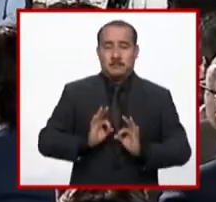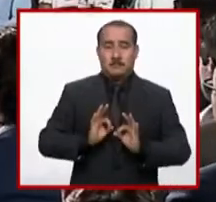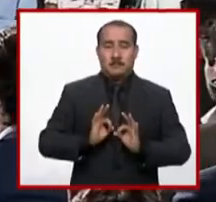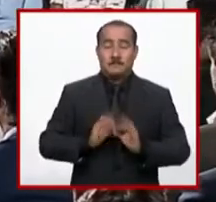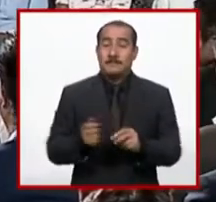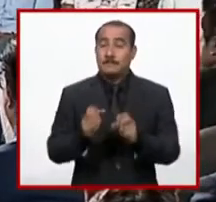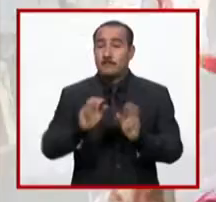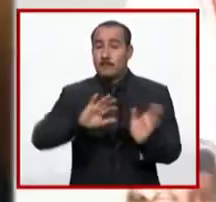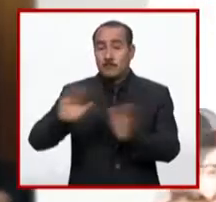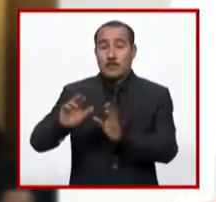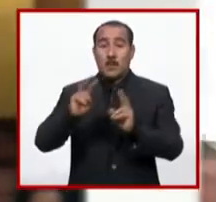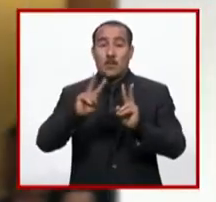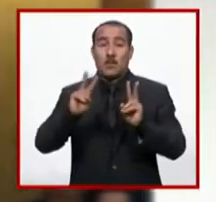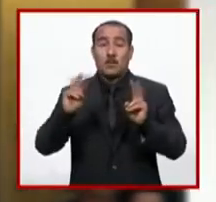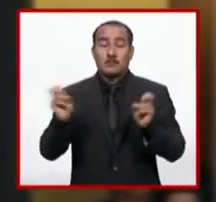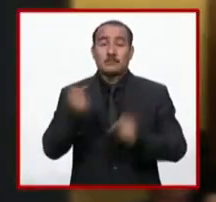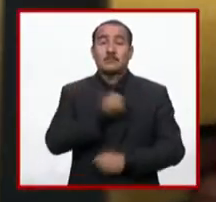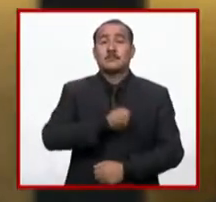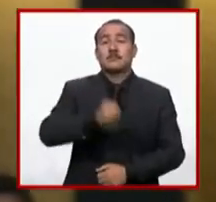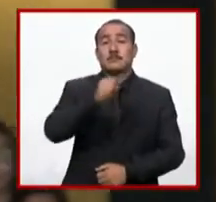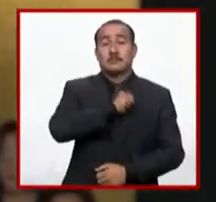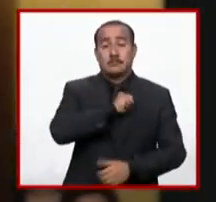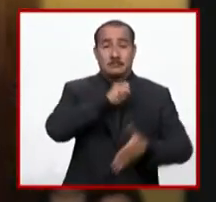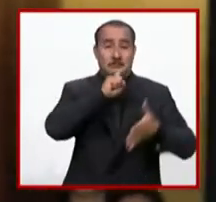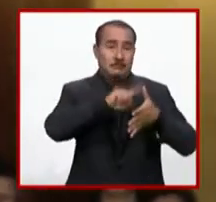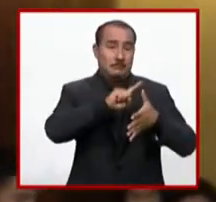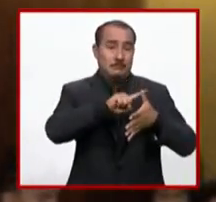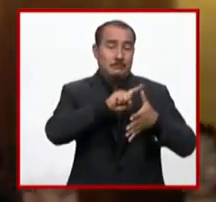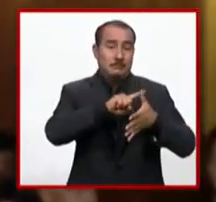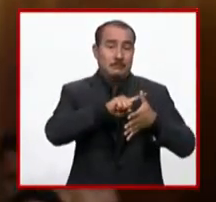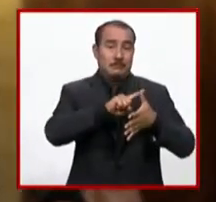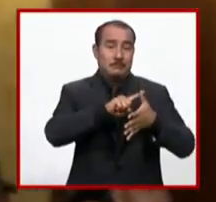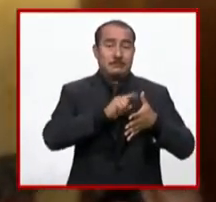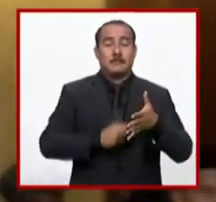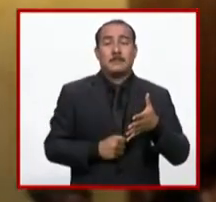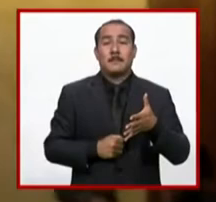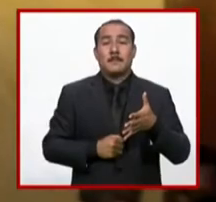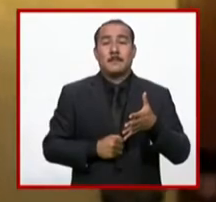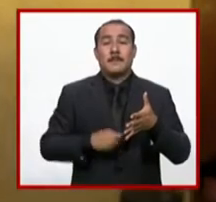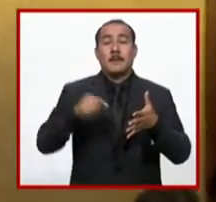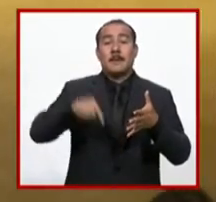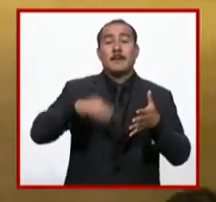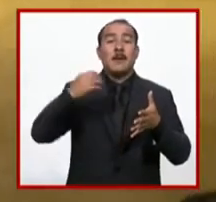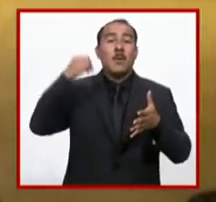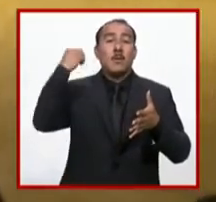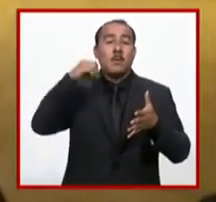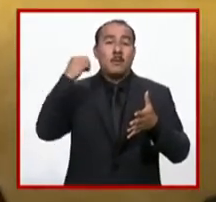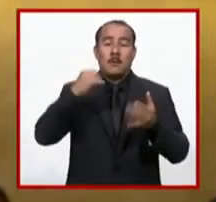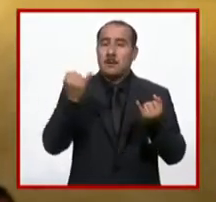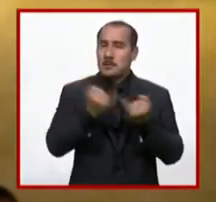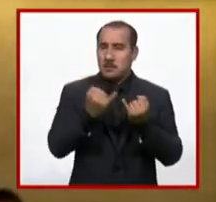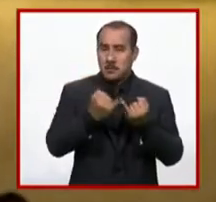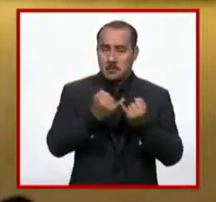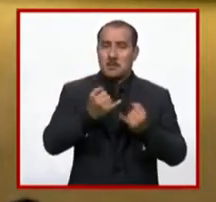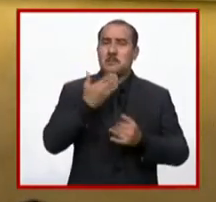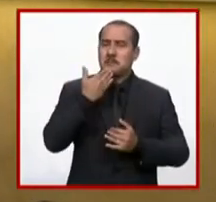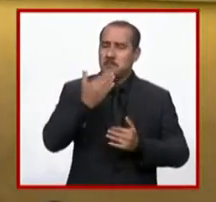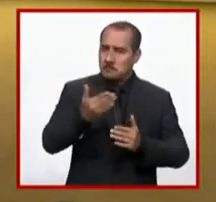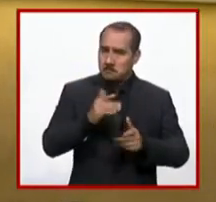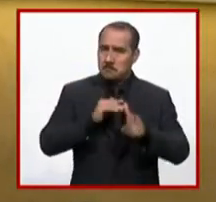salud, que es la quinta carencia que mide el Coneval, Oaxaca también va en la ruta